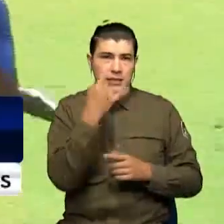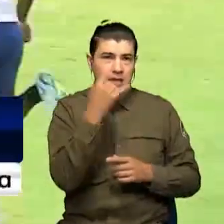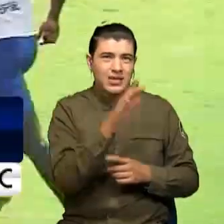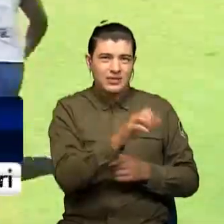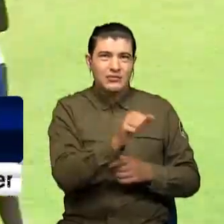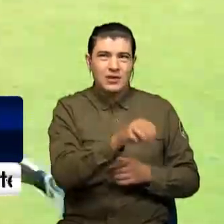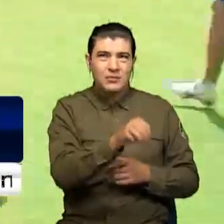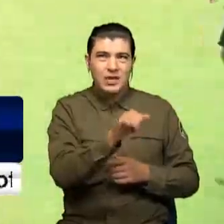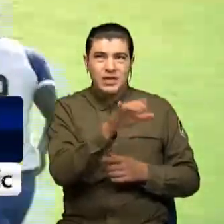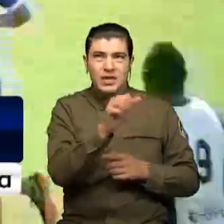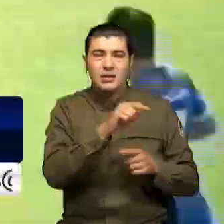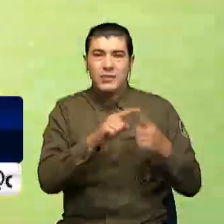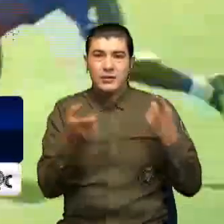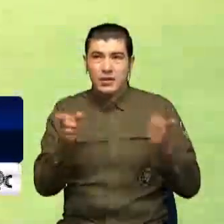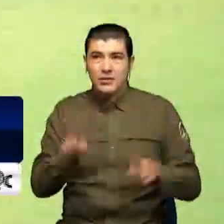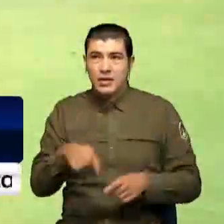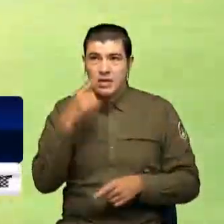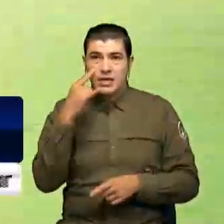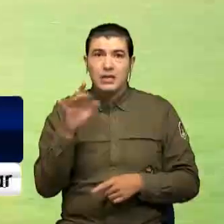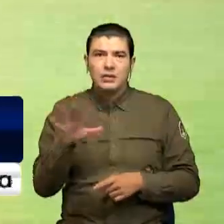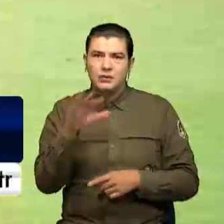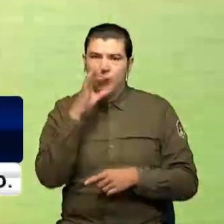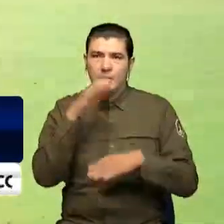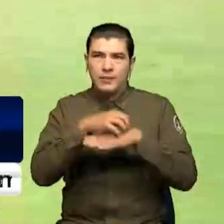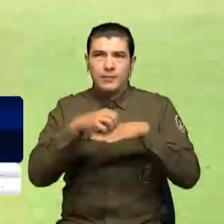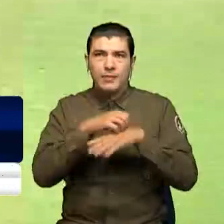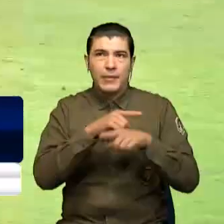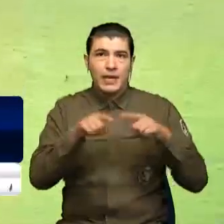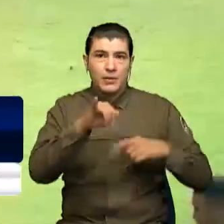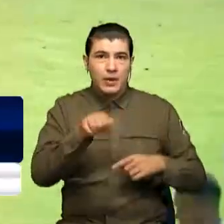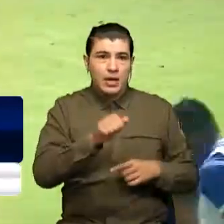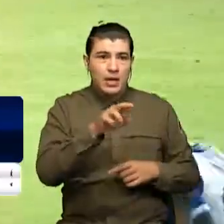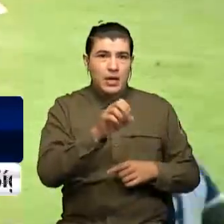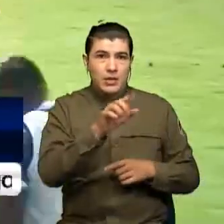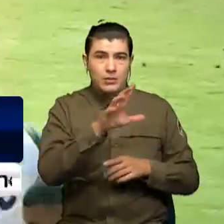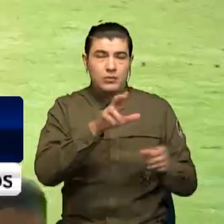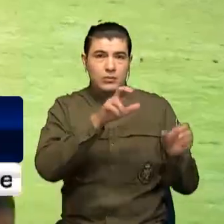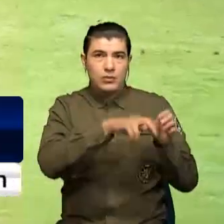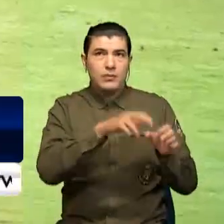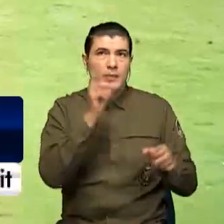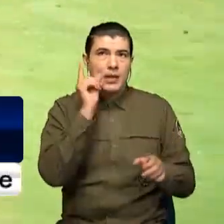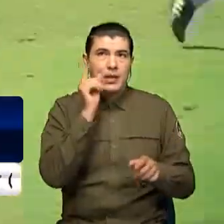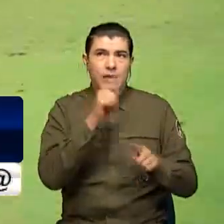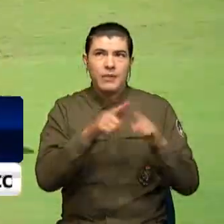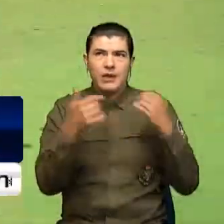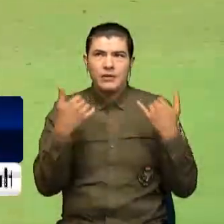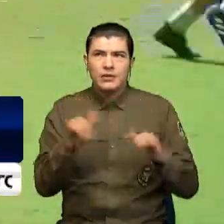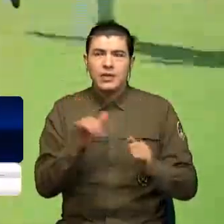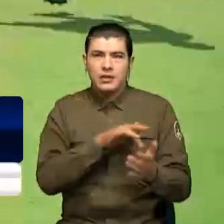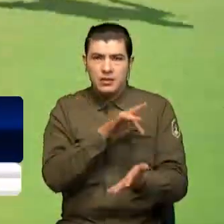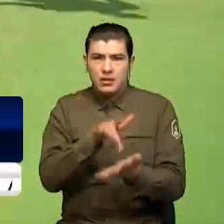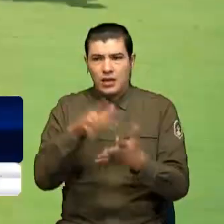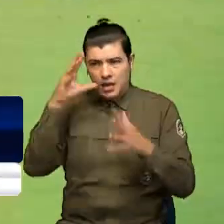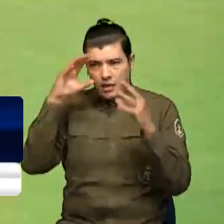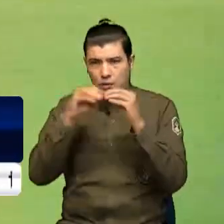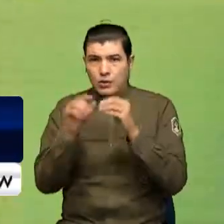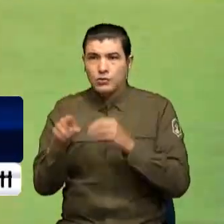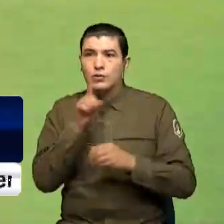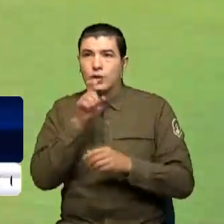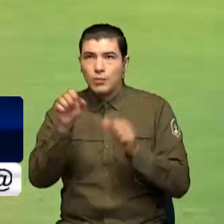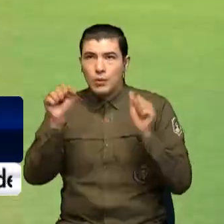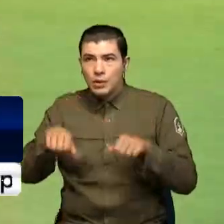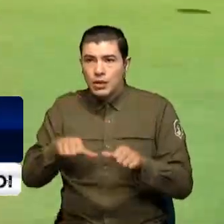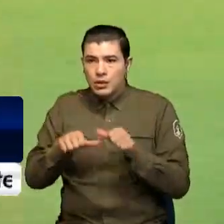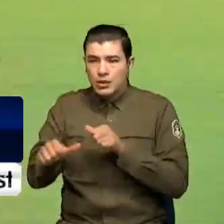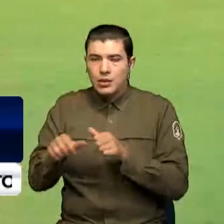jhon freddy pérez que interesa a deportes tolima harold gómez que pertenece al deportivo pereira ya habría llegado a un acuerdo con los leopardos para